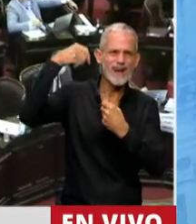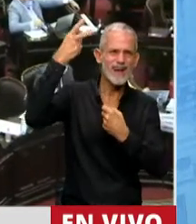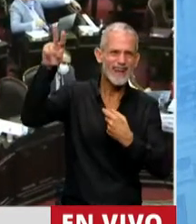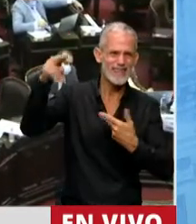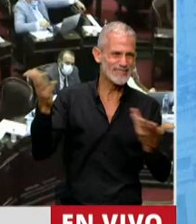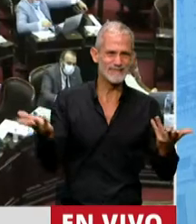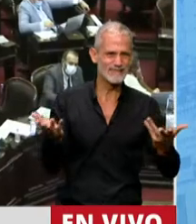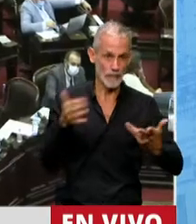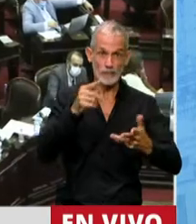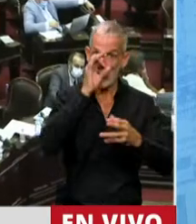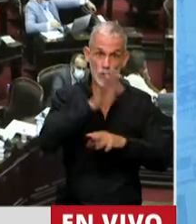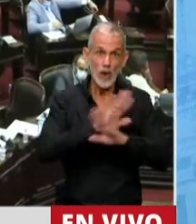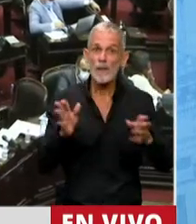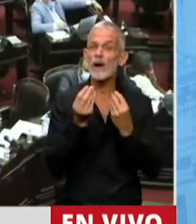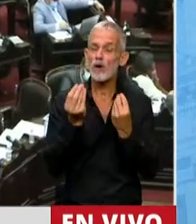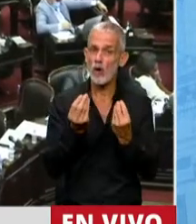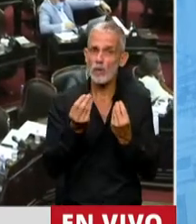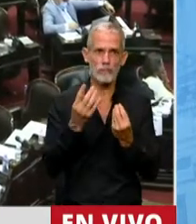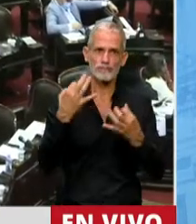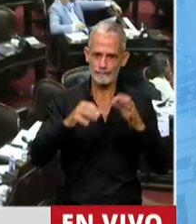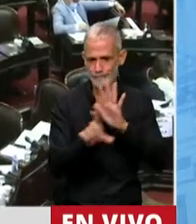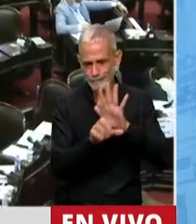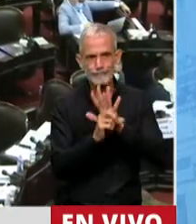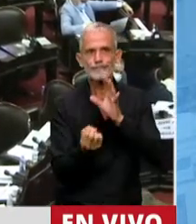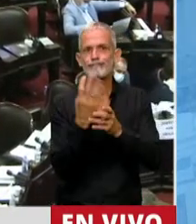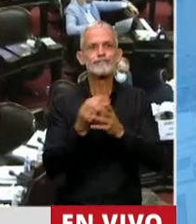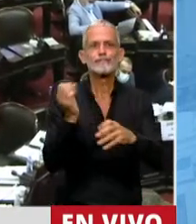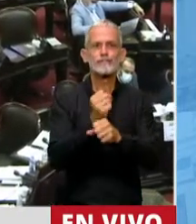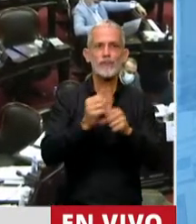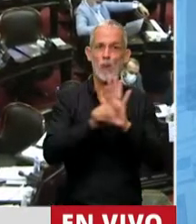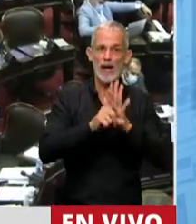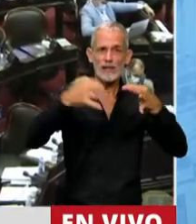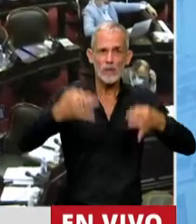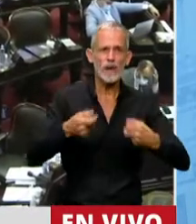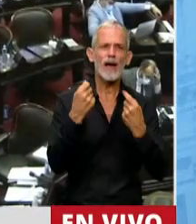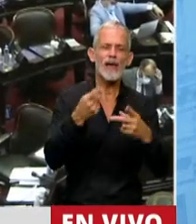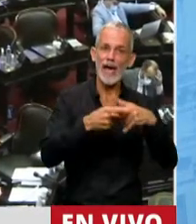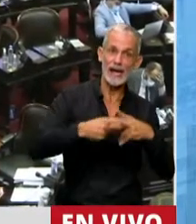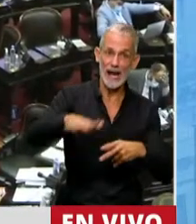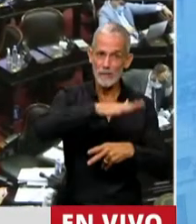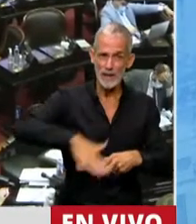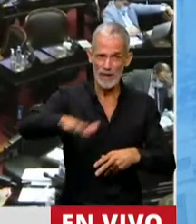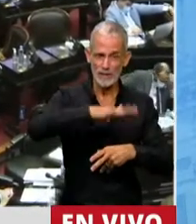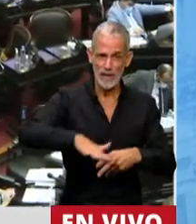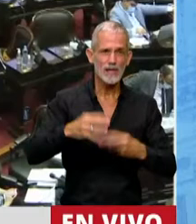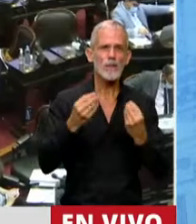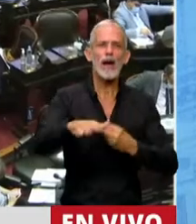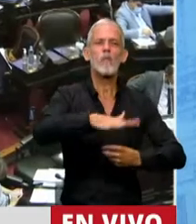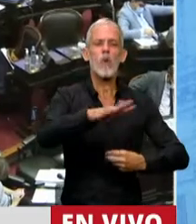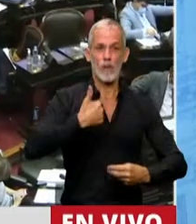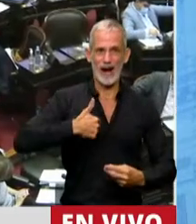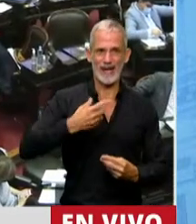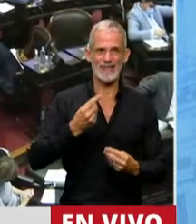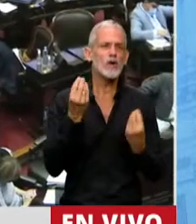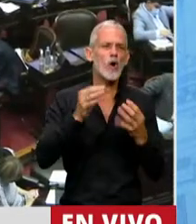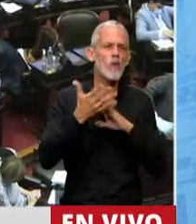ese nunca más, tenemos que sancionar leyes concretas que le den herramientas institucionales al pueblo argentino a través de